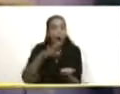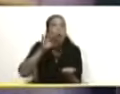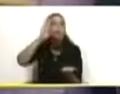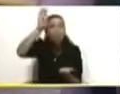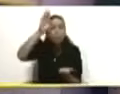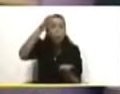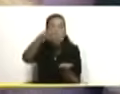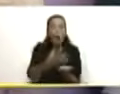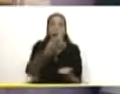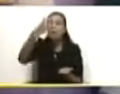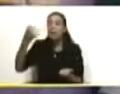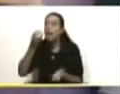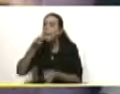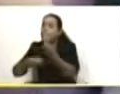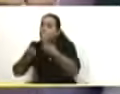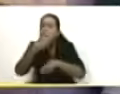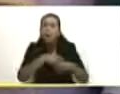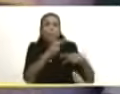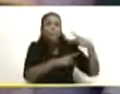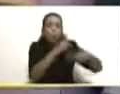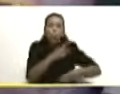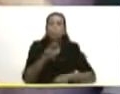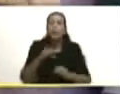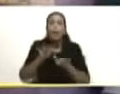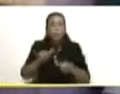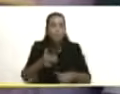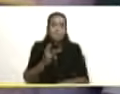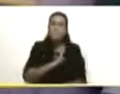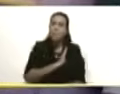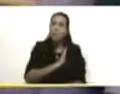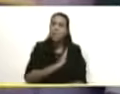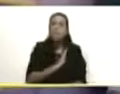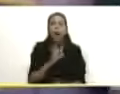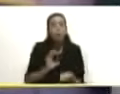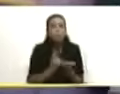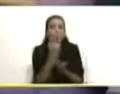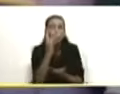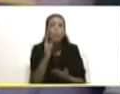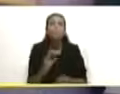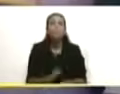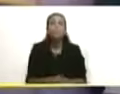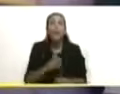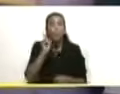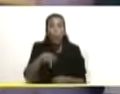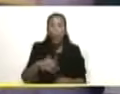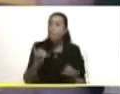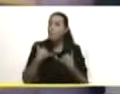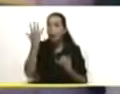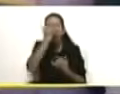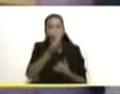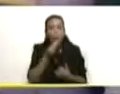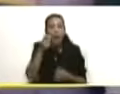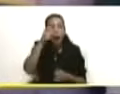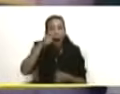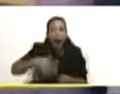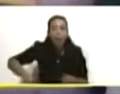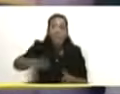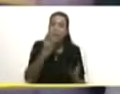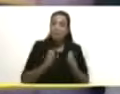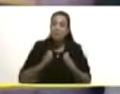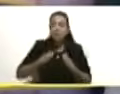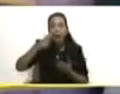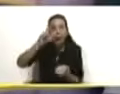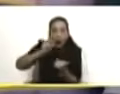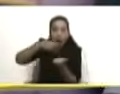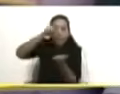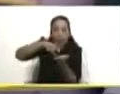de estos años también sea de productos hechos en Venezuela, producidos en Venezuela por nuestros jóvenes campesinos y campesinas,